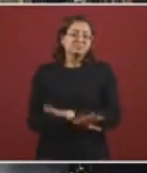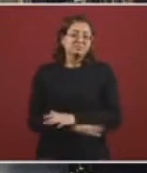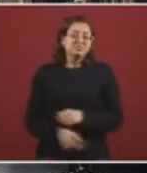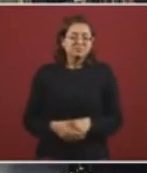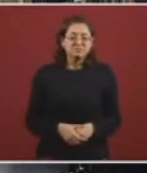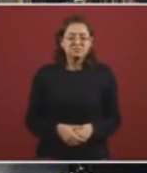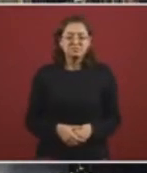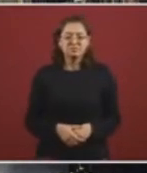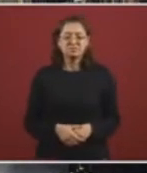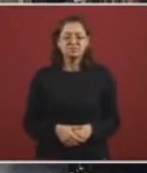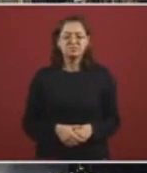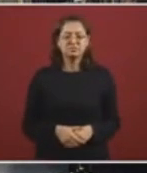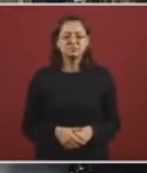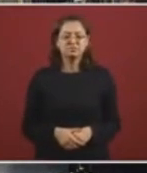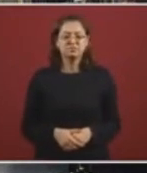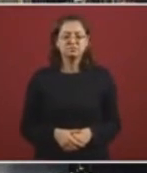pero hay otros